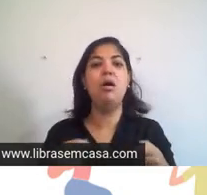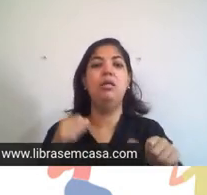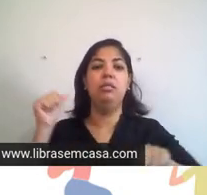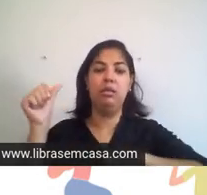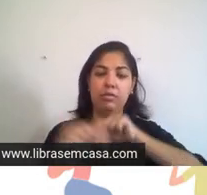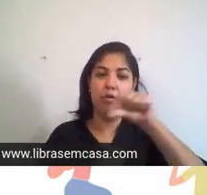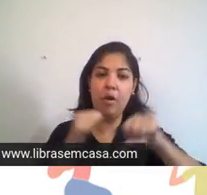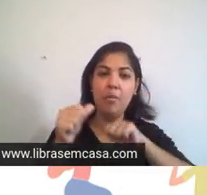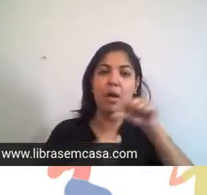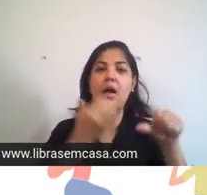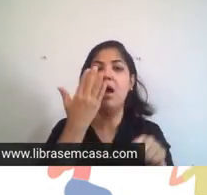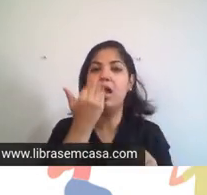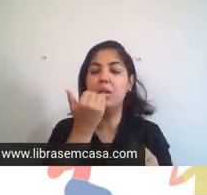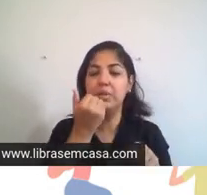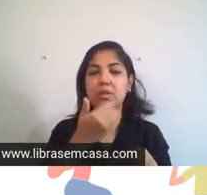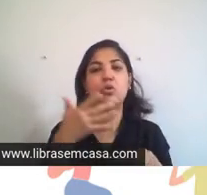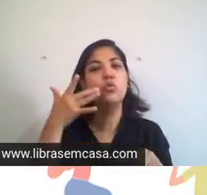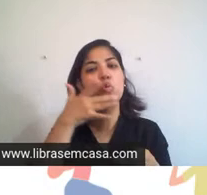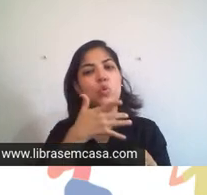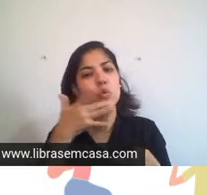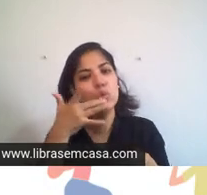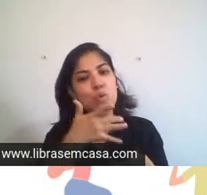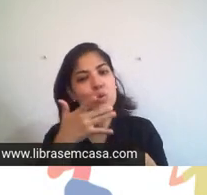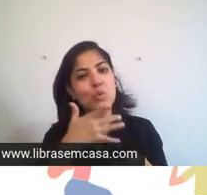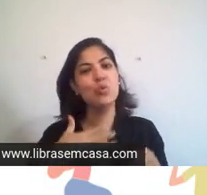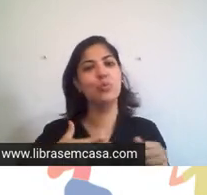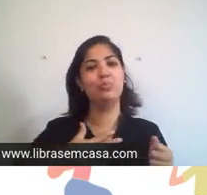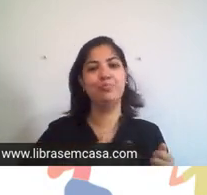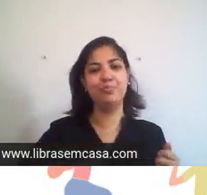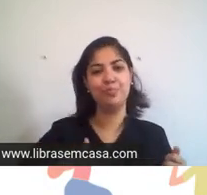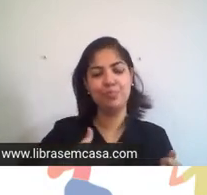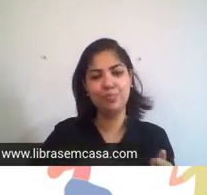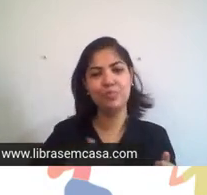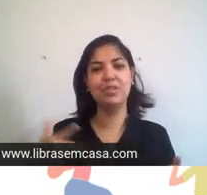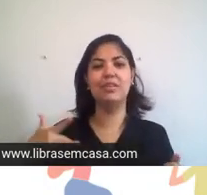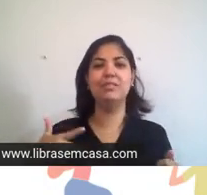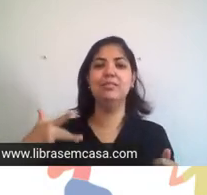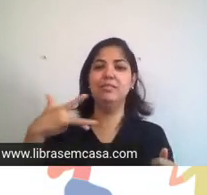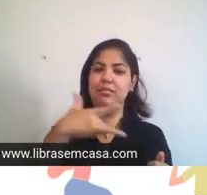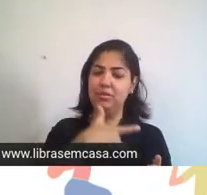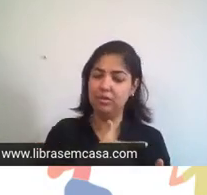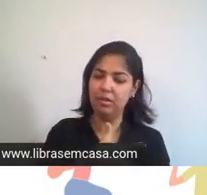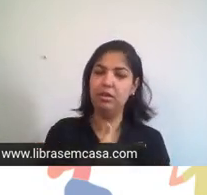alimentación un evento más agradable, más saludable y al mismo tiempo más sabroso.